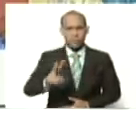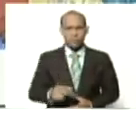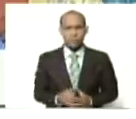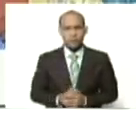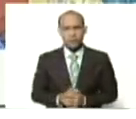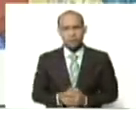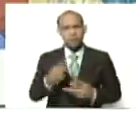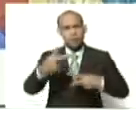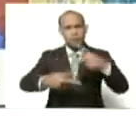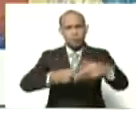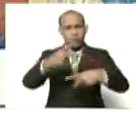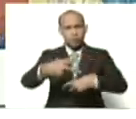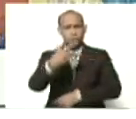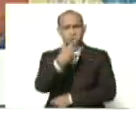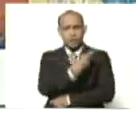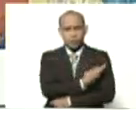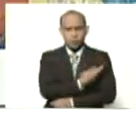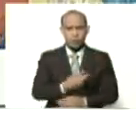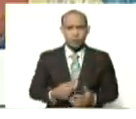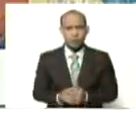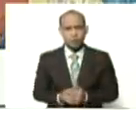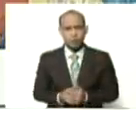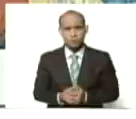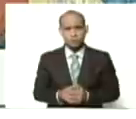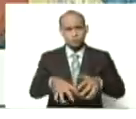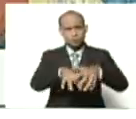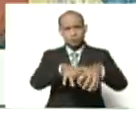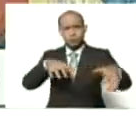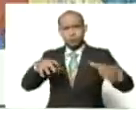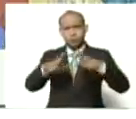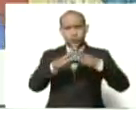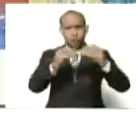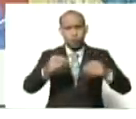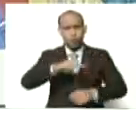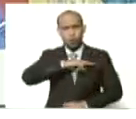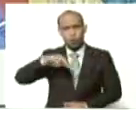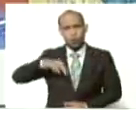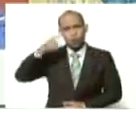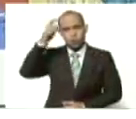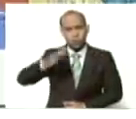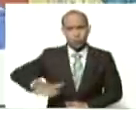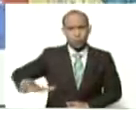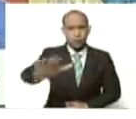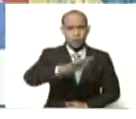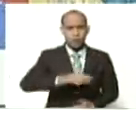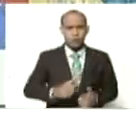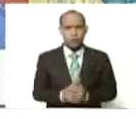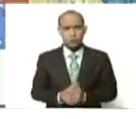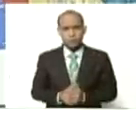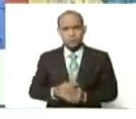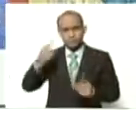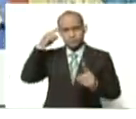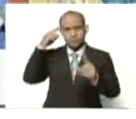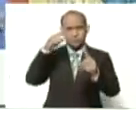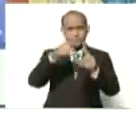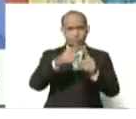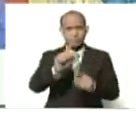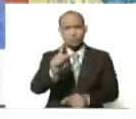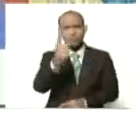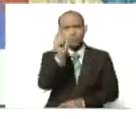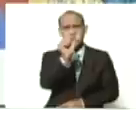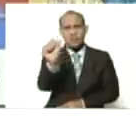Y el proceso de vacunación abarcará a todo nuestro pueblo. Tenemos grandes metas para el primer